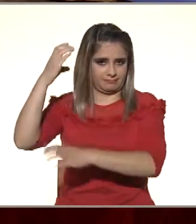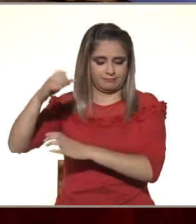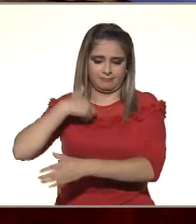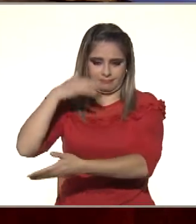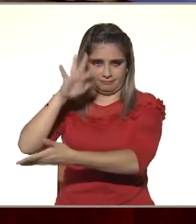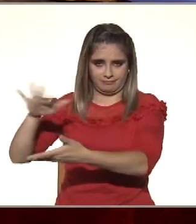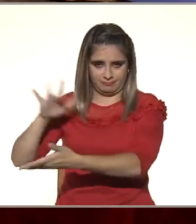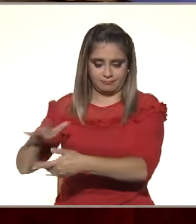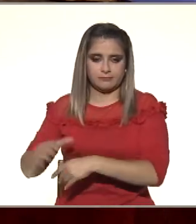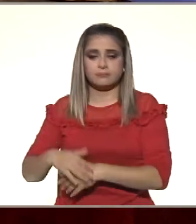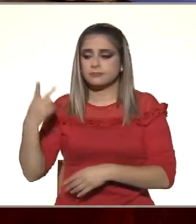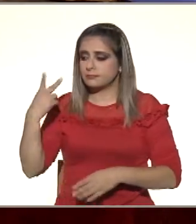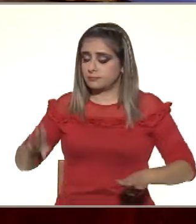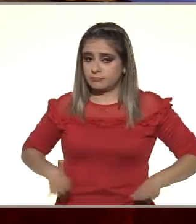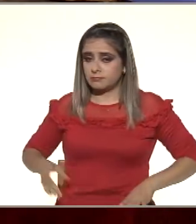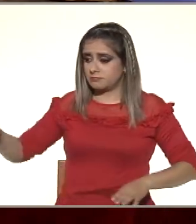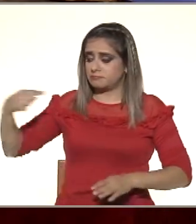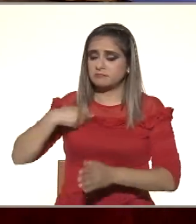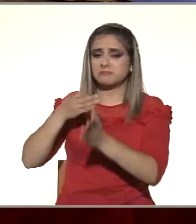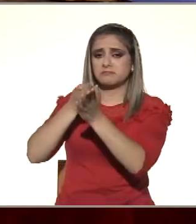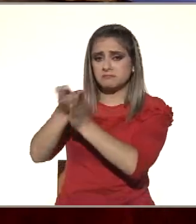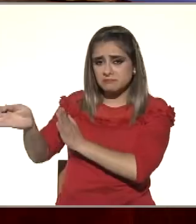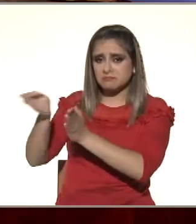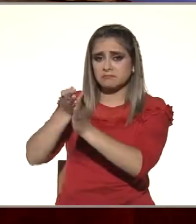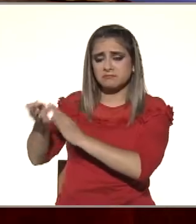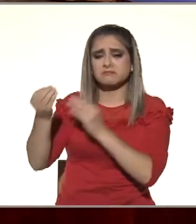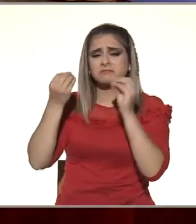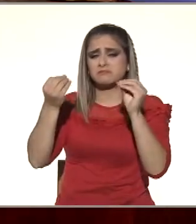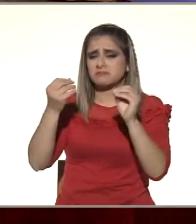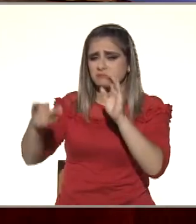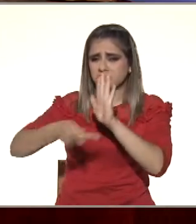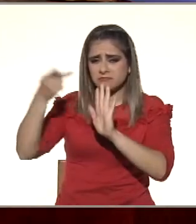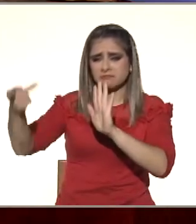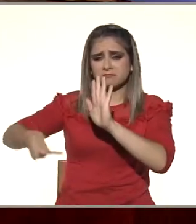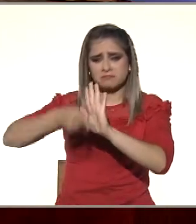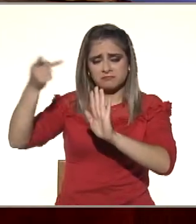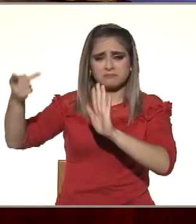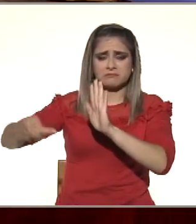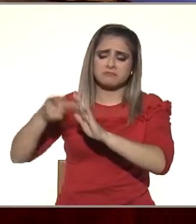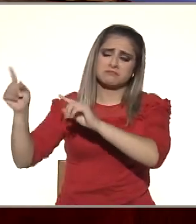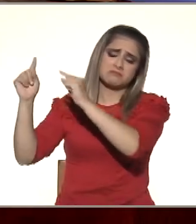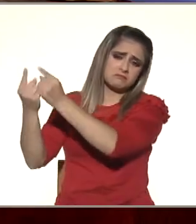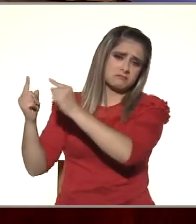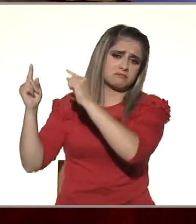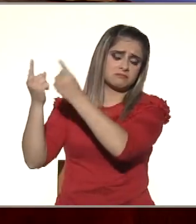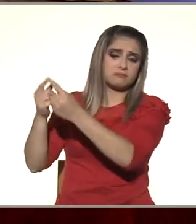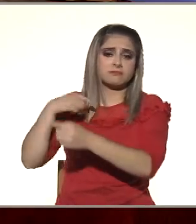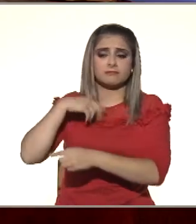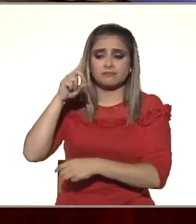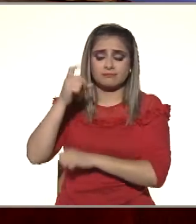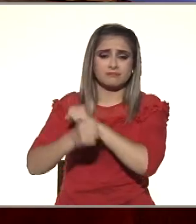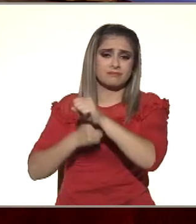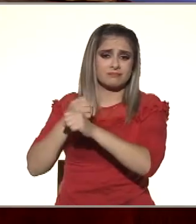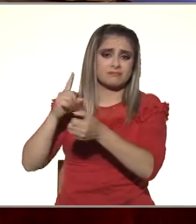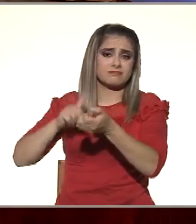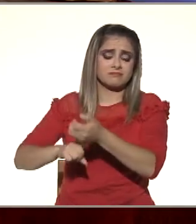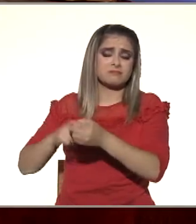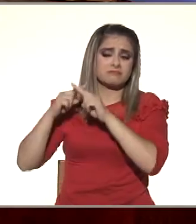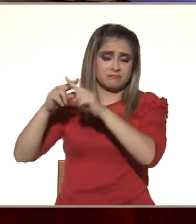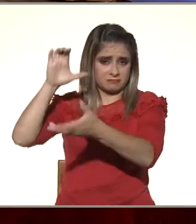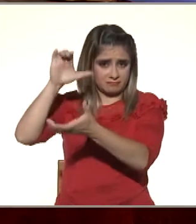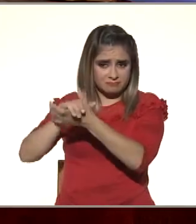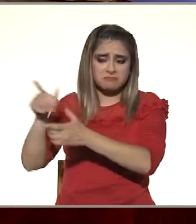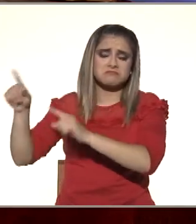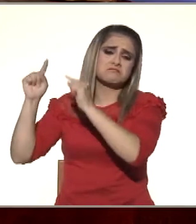testimonio. Mi pareja me ha sido infiel muchas veces. Esto se volvió crónico. Después de 30 años de matrimonio, él siguió siendo infiel. Mi suegra y